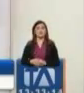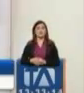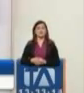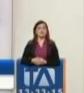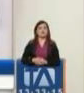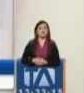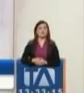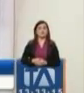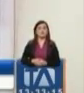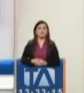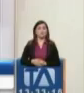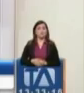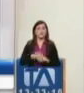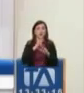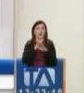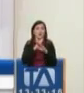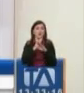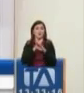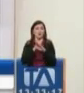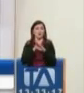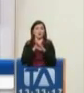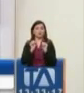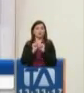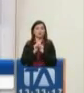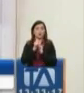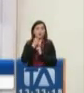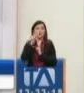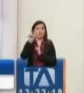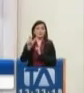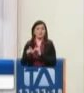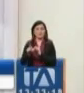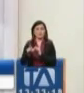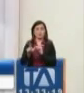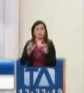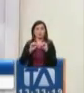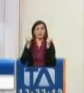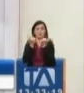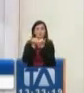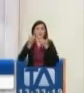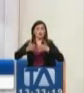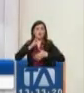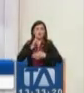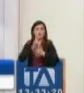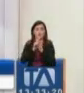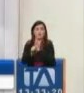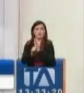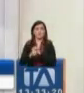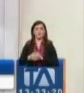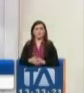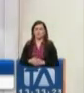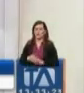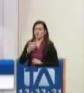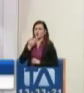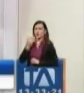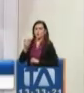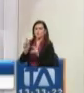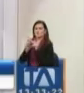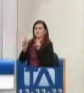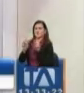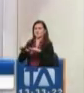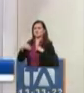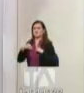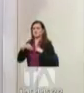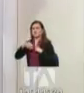pero citándolo porque un asambleísta lo fue a denunciar ante la superintendencia. Un medio puede asumir una noticia